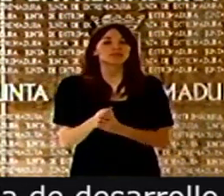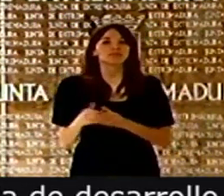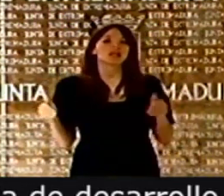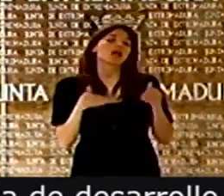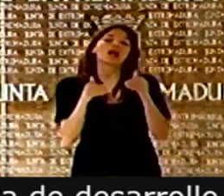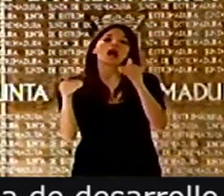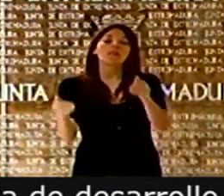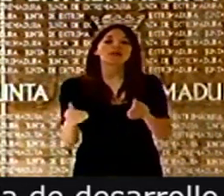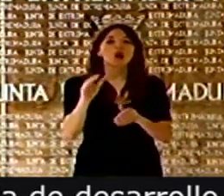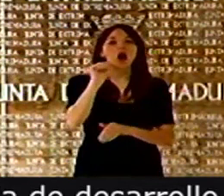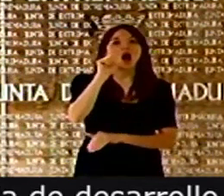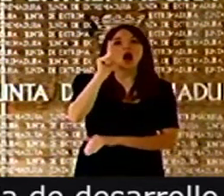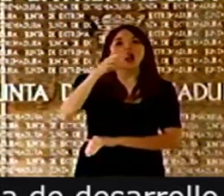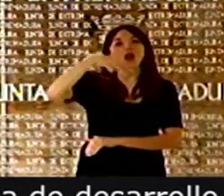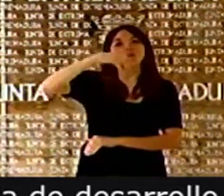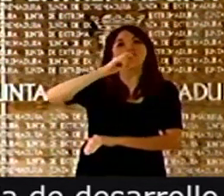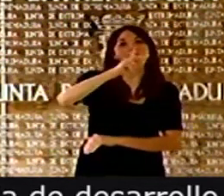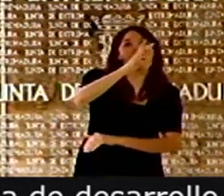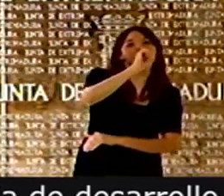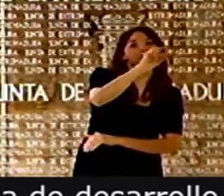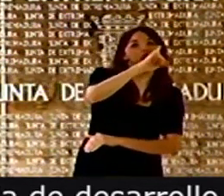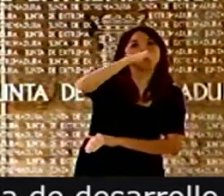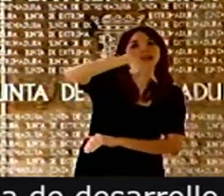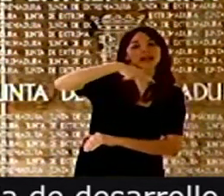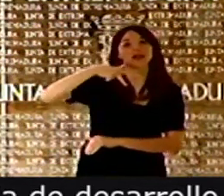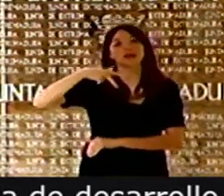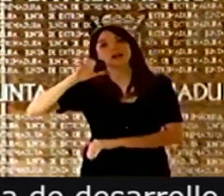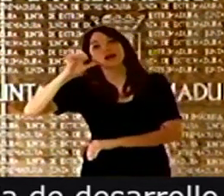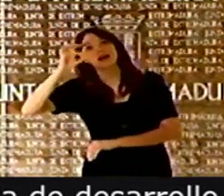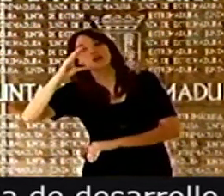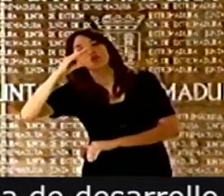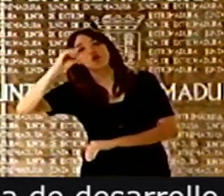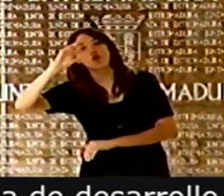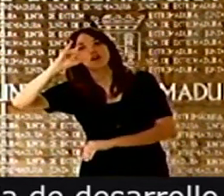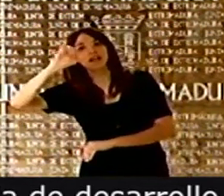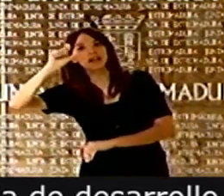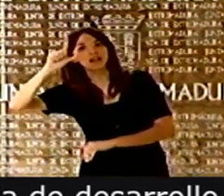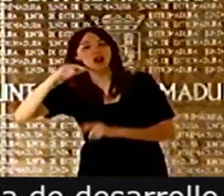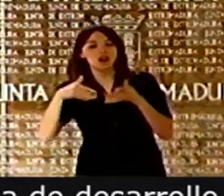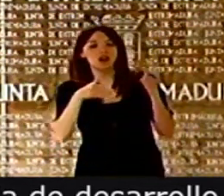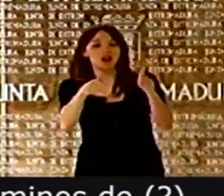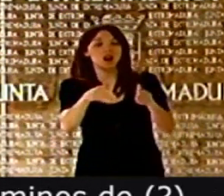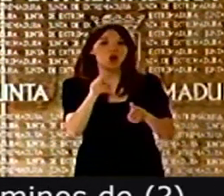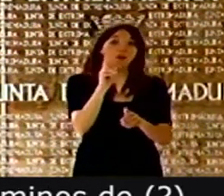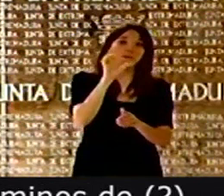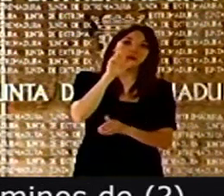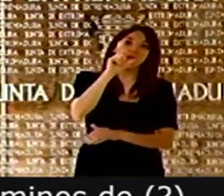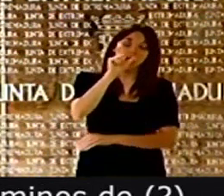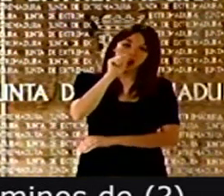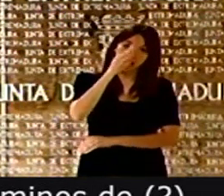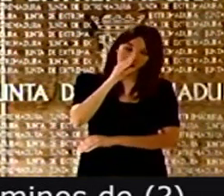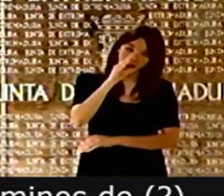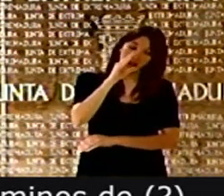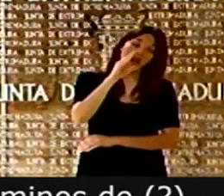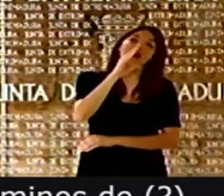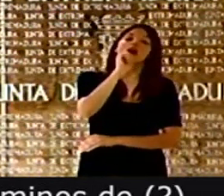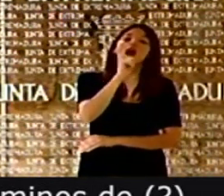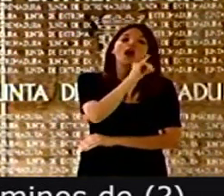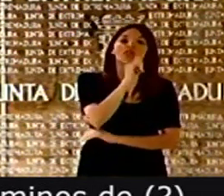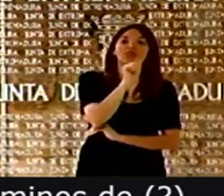de Almoharín a Escurial, más de 1.300.000 euros, camino de Belalcázar en el término municipal de Monterrubio de la